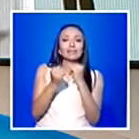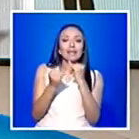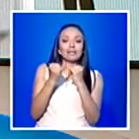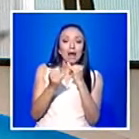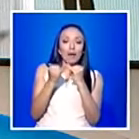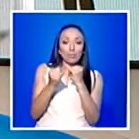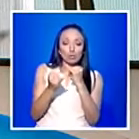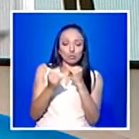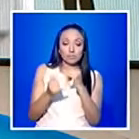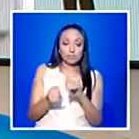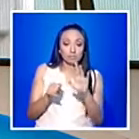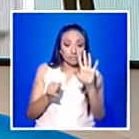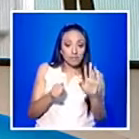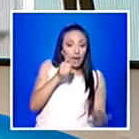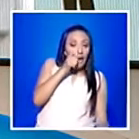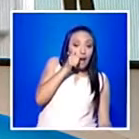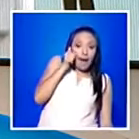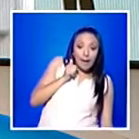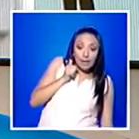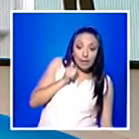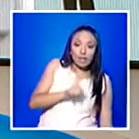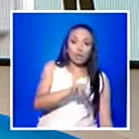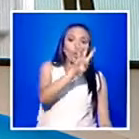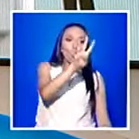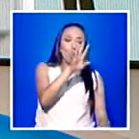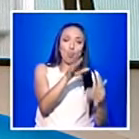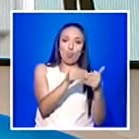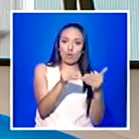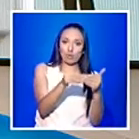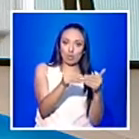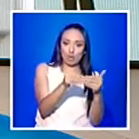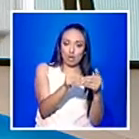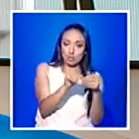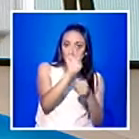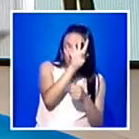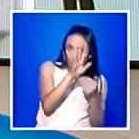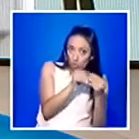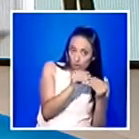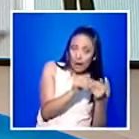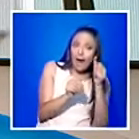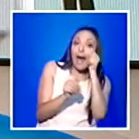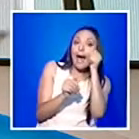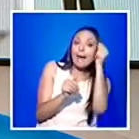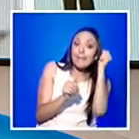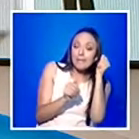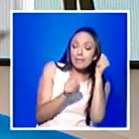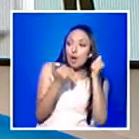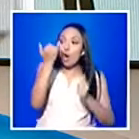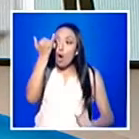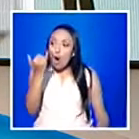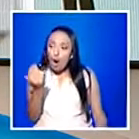hoy. Hasta ayer estaba en $4 el galón, pero ahora está en